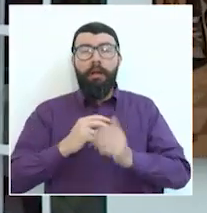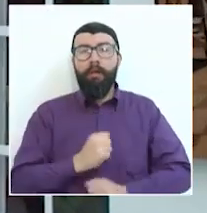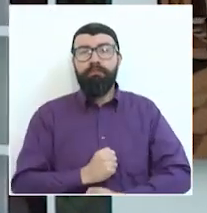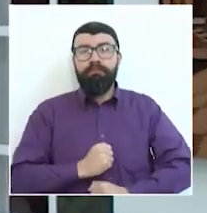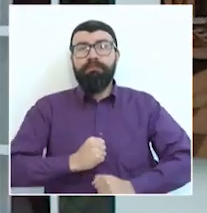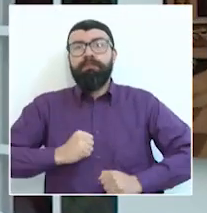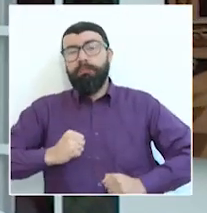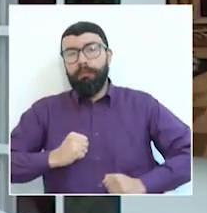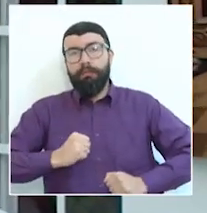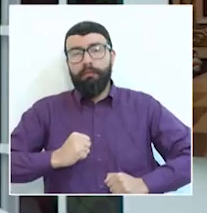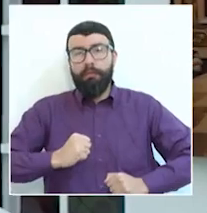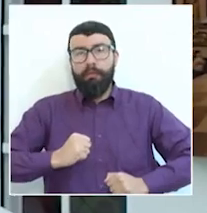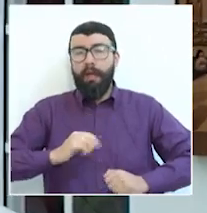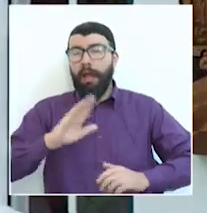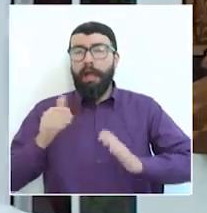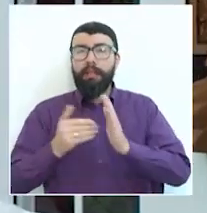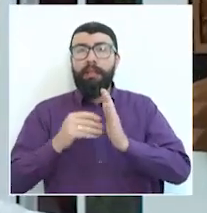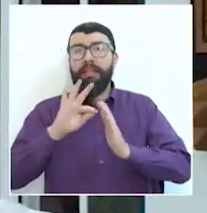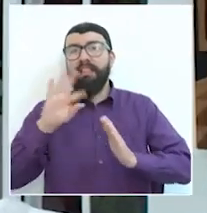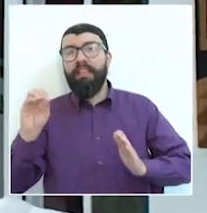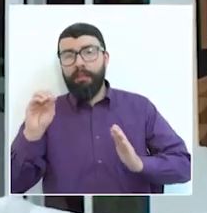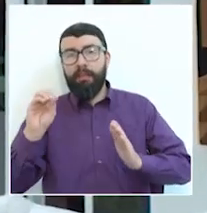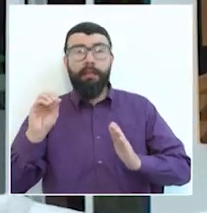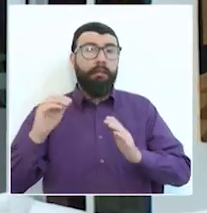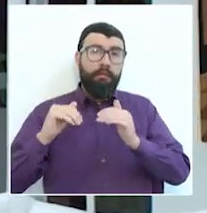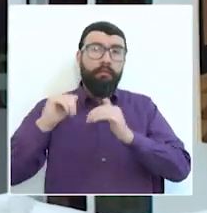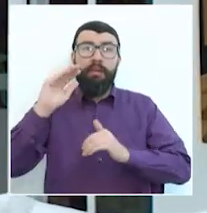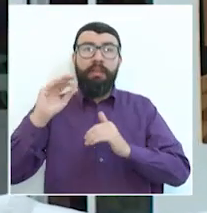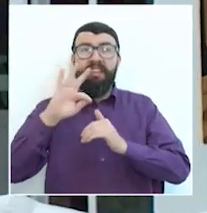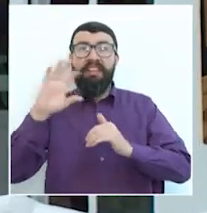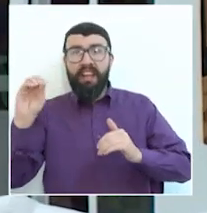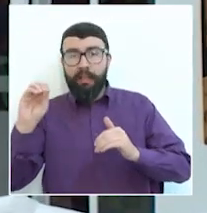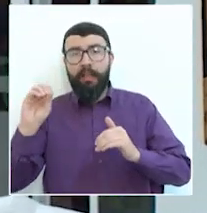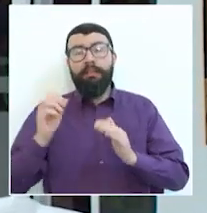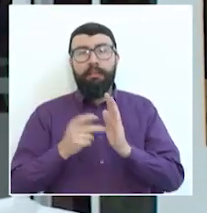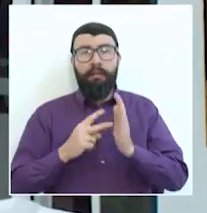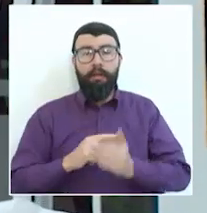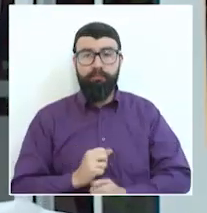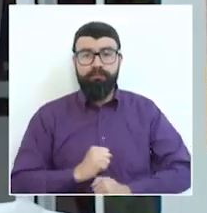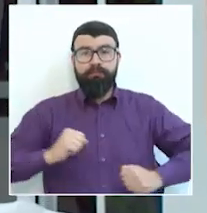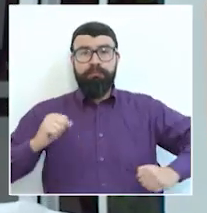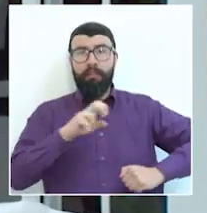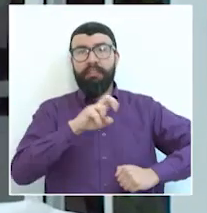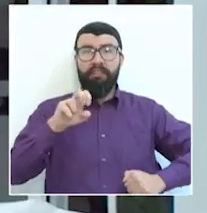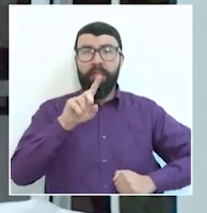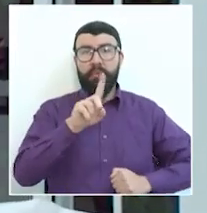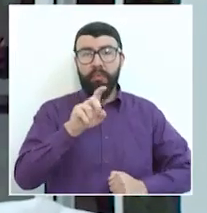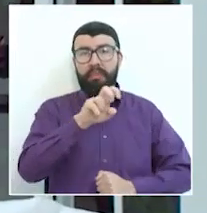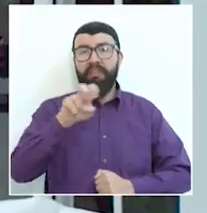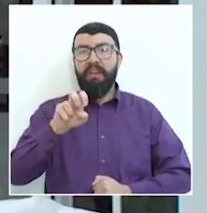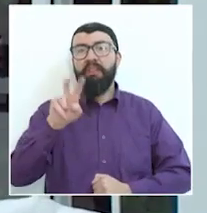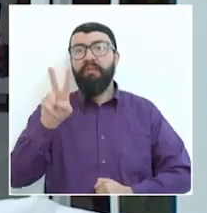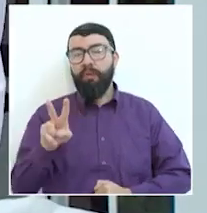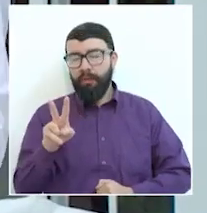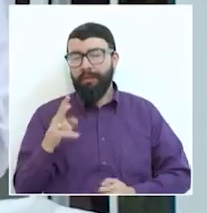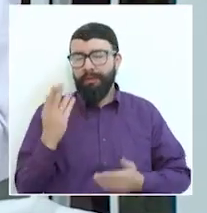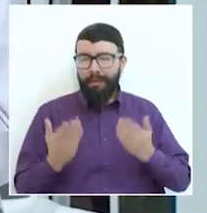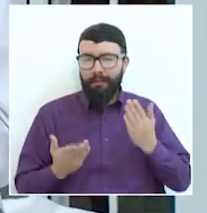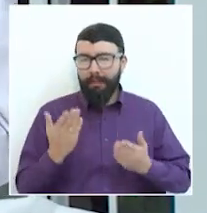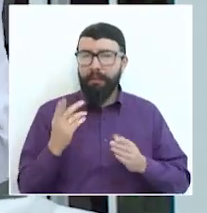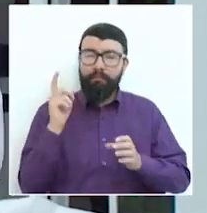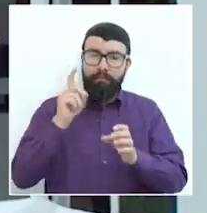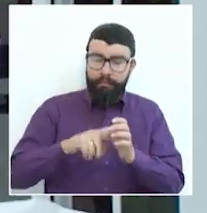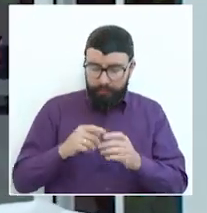de un sobrepeso, hasta 30. Si está por encima de 30, ya comenzamos a hablar de obesidad tipo 1, obesidad tipo 2, y pues hacia allá iría